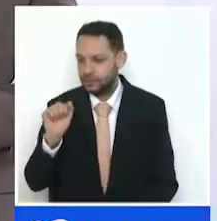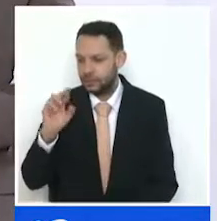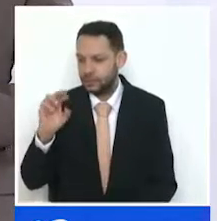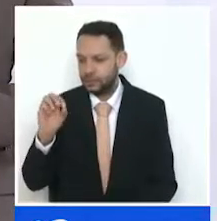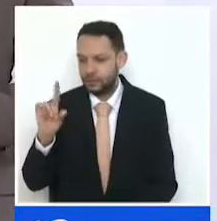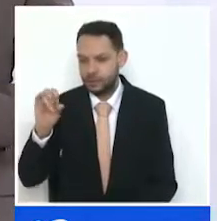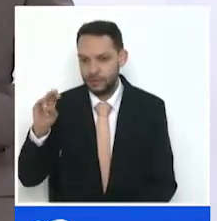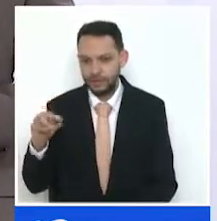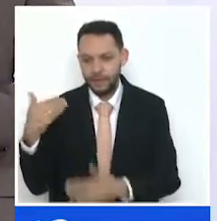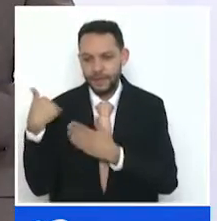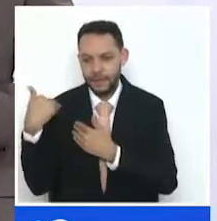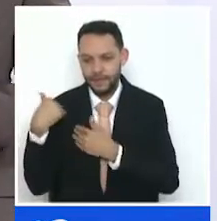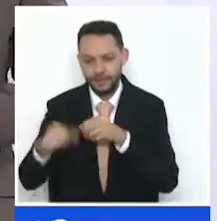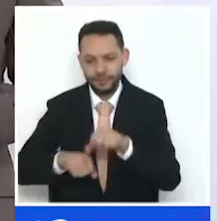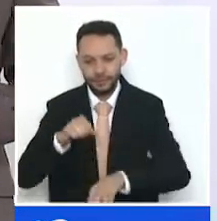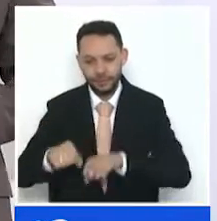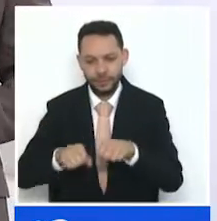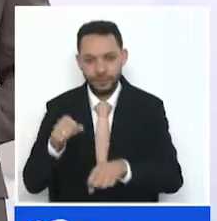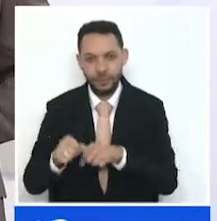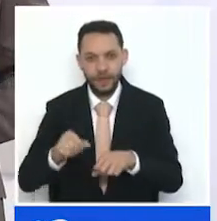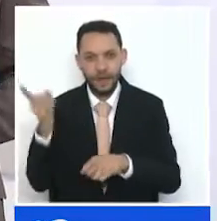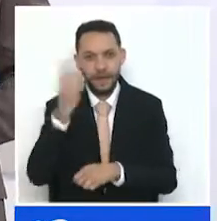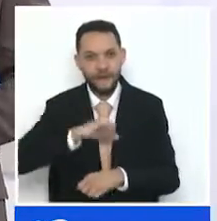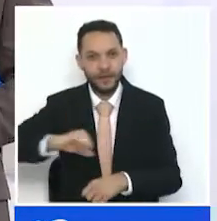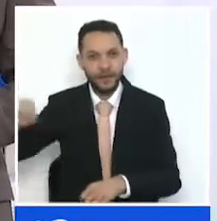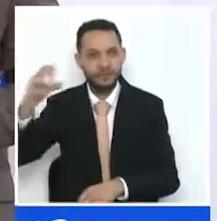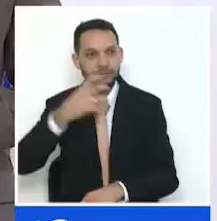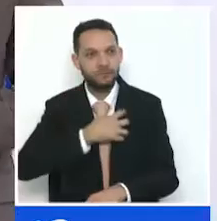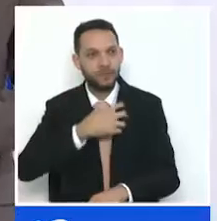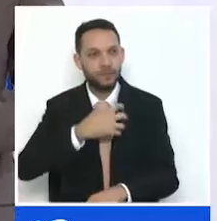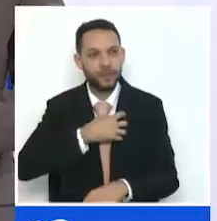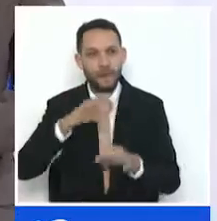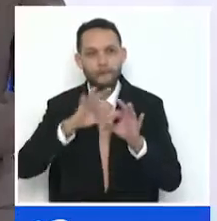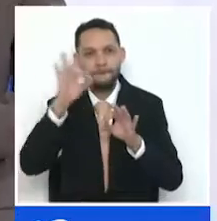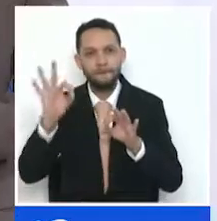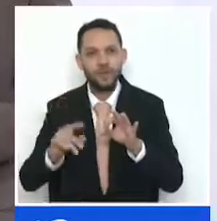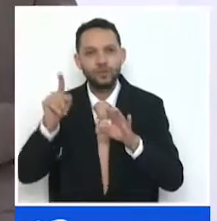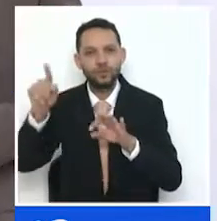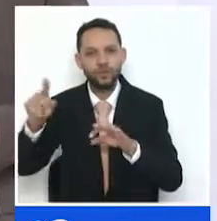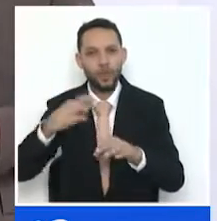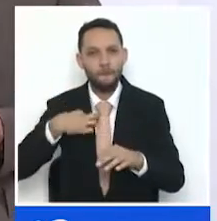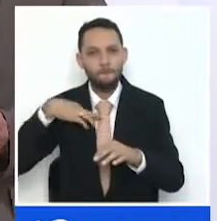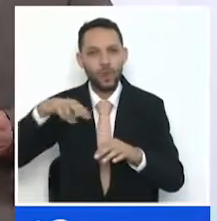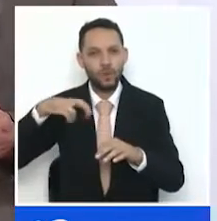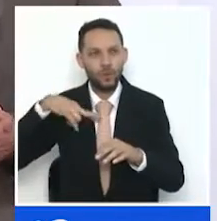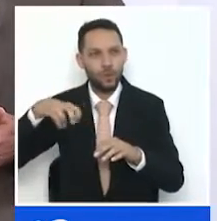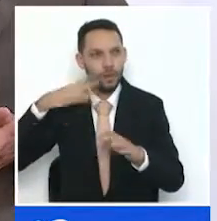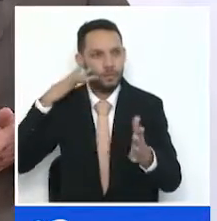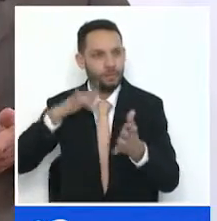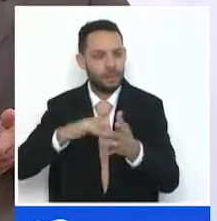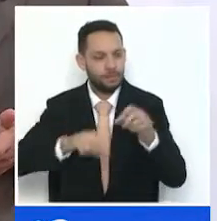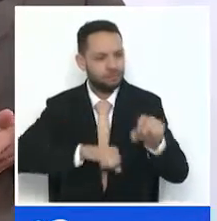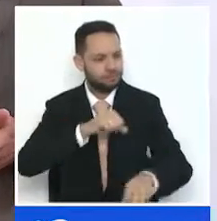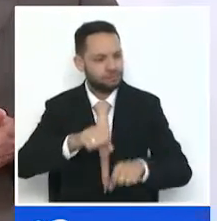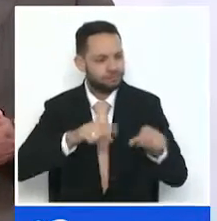ciclista colombiana, ganó hoy la medalla de oro en el Mundial de Paracycling que se disputa en Portugal, en la categoría C2.